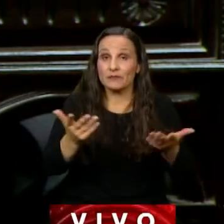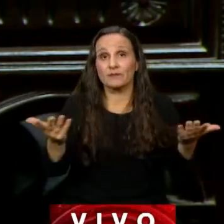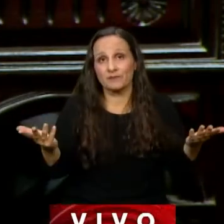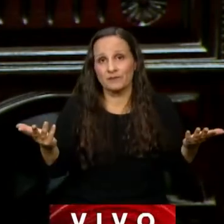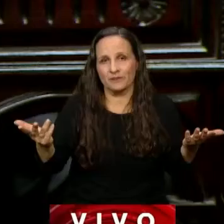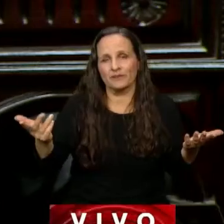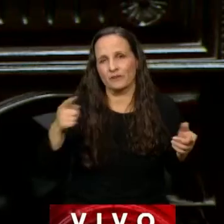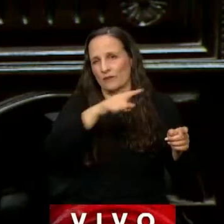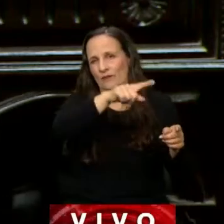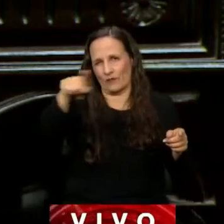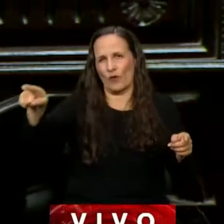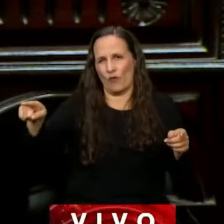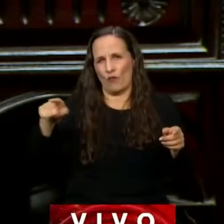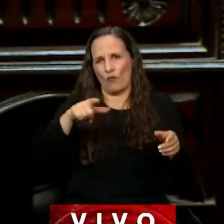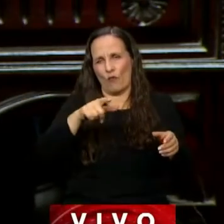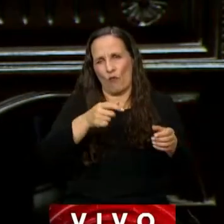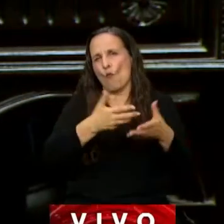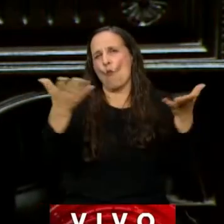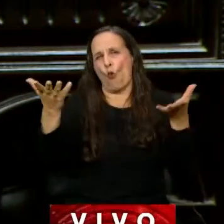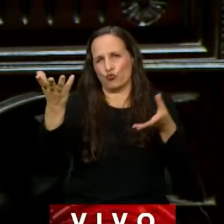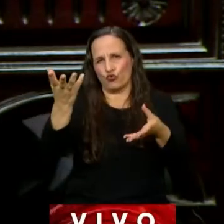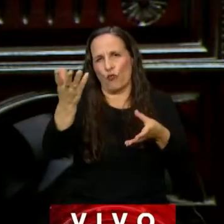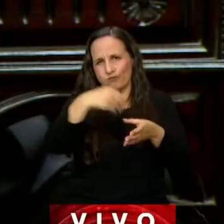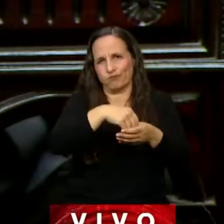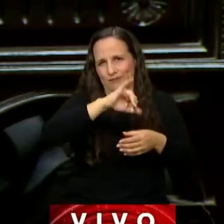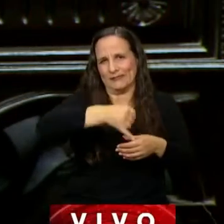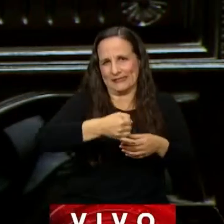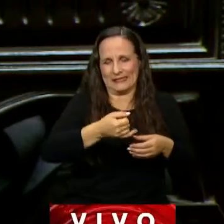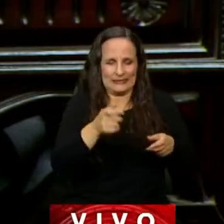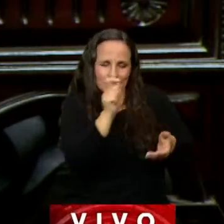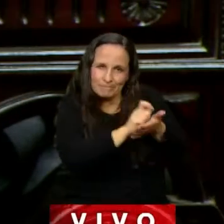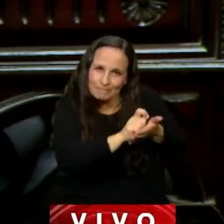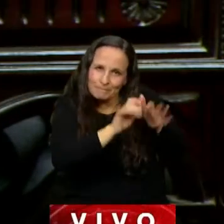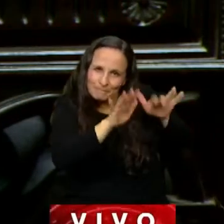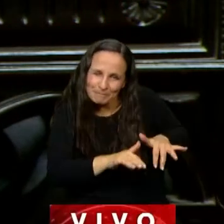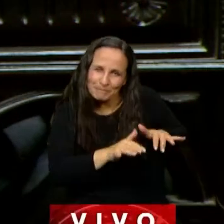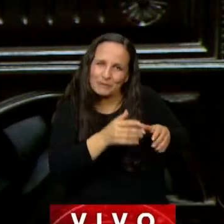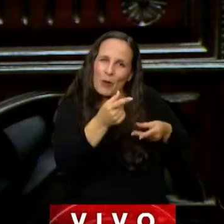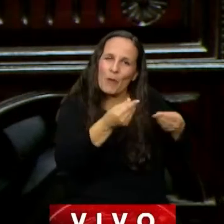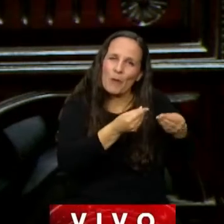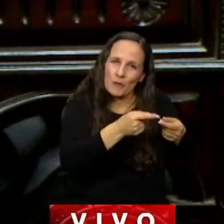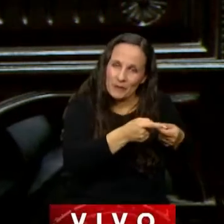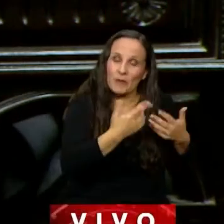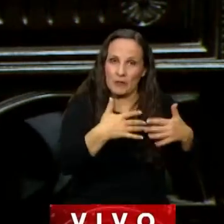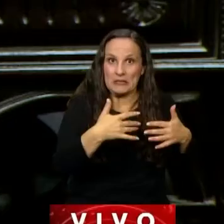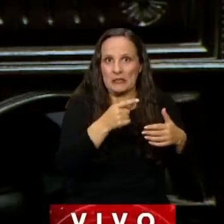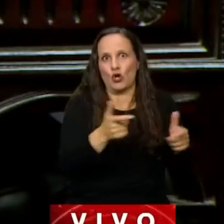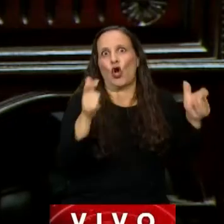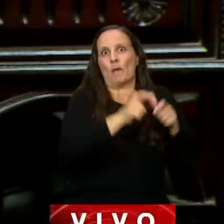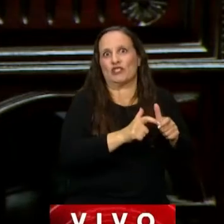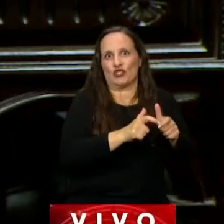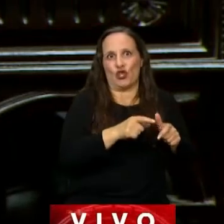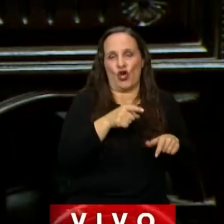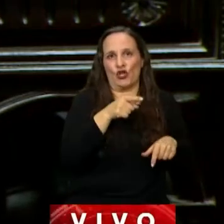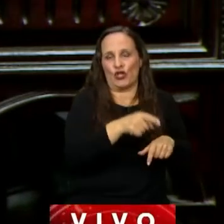muchos de ustedes han participado, que en el trabajo de elaboración que llevó adelante la